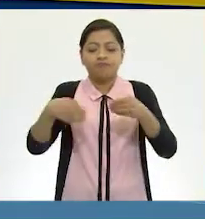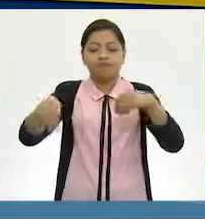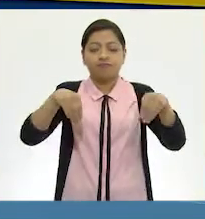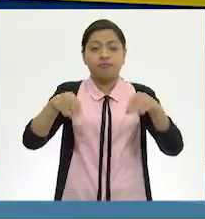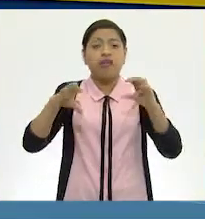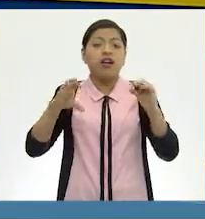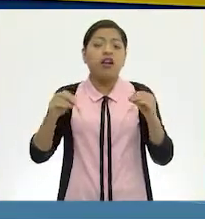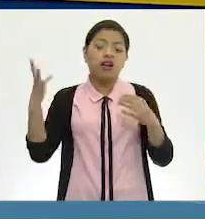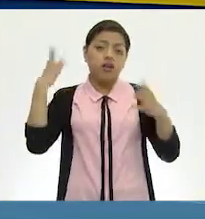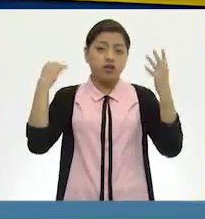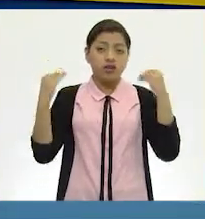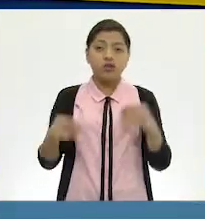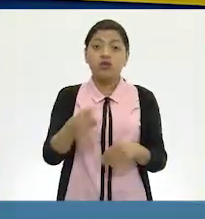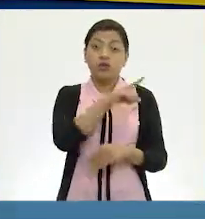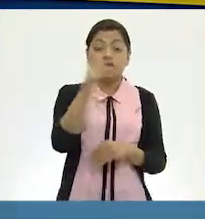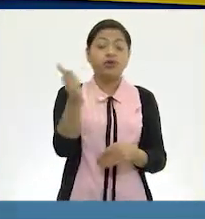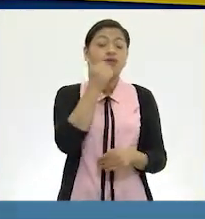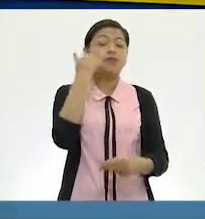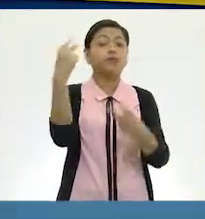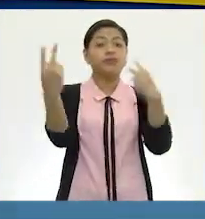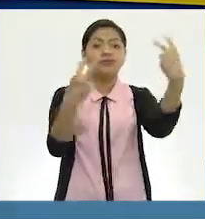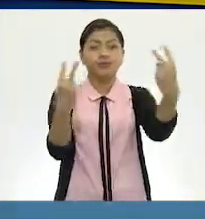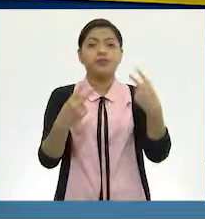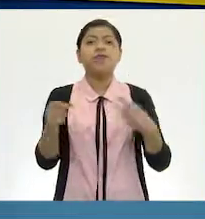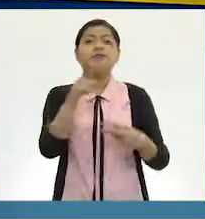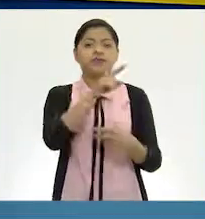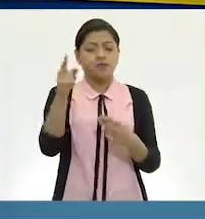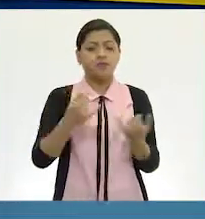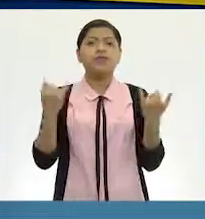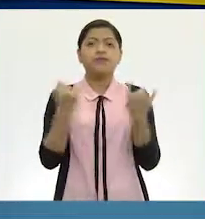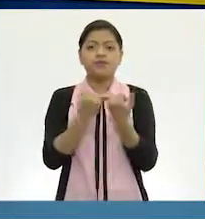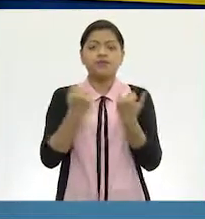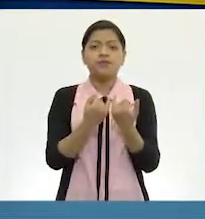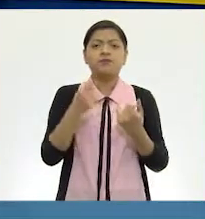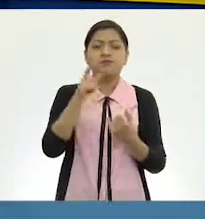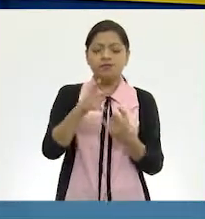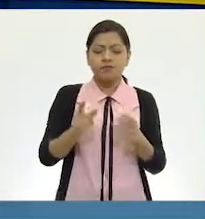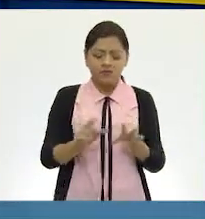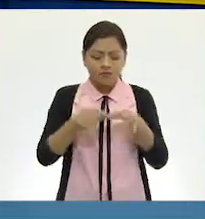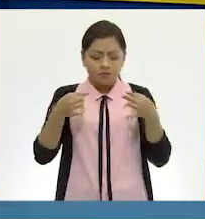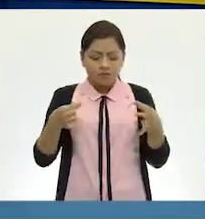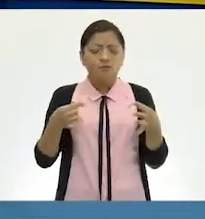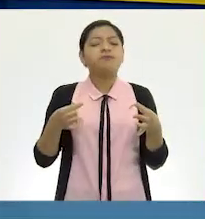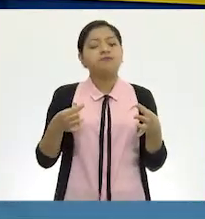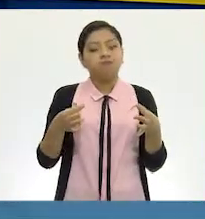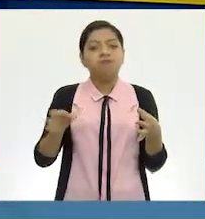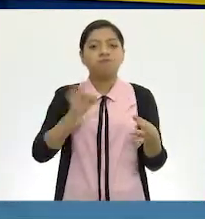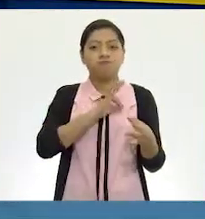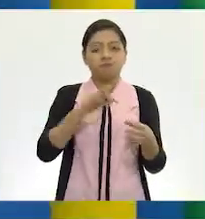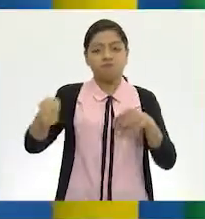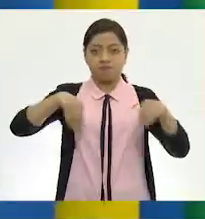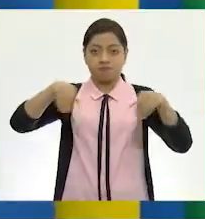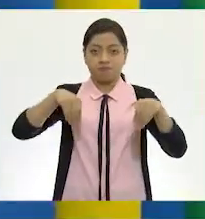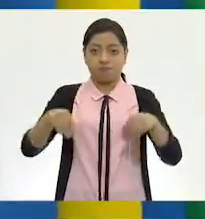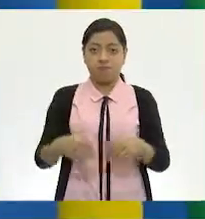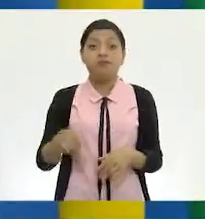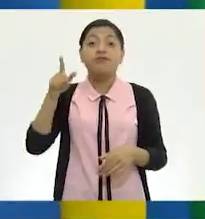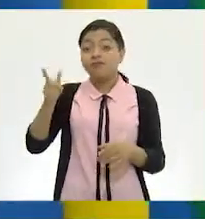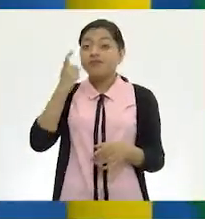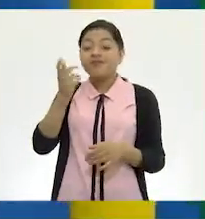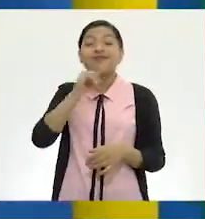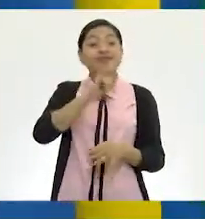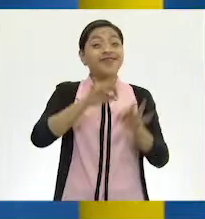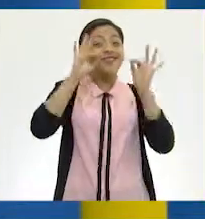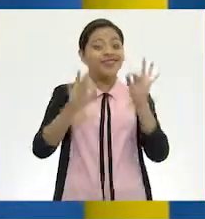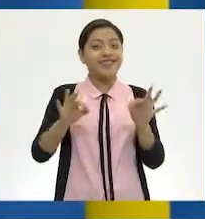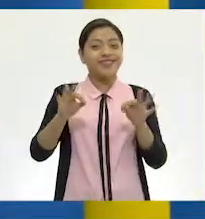a toda la comunidad escolar a que también en casa intenten moverse un poquito. ¿Sí? ¿Qué te parece? Me parece perfecto. ¿Sí?